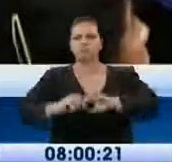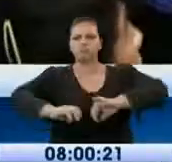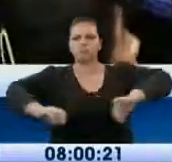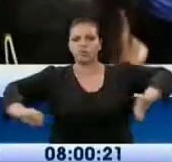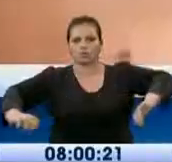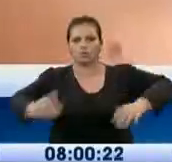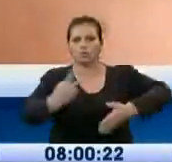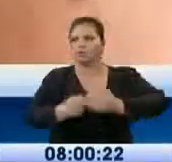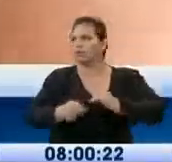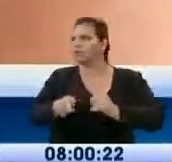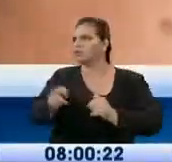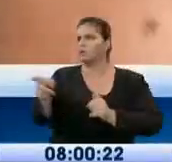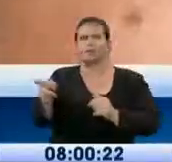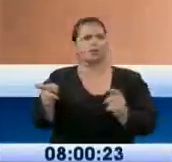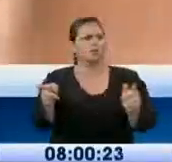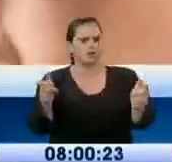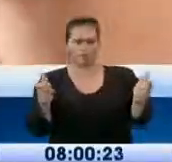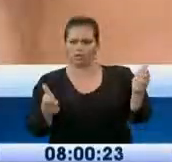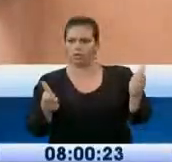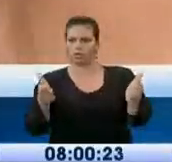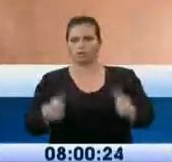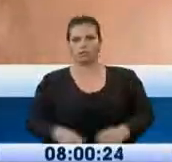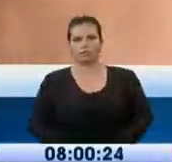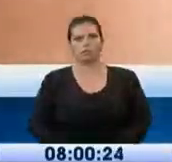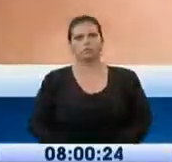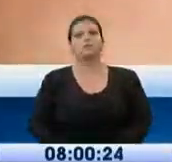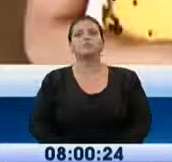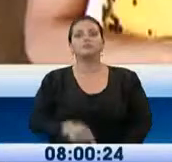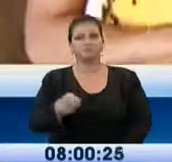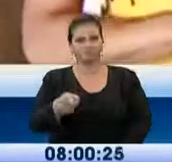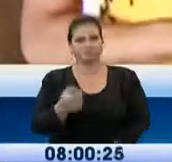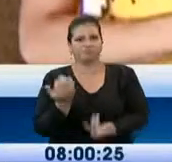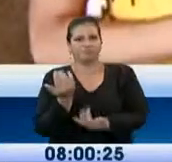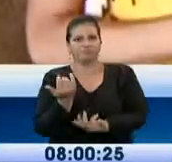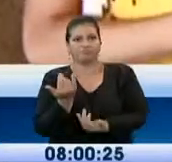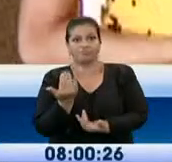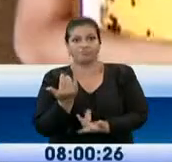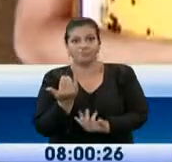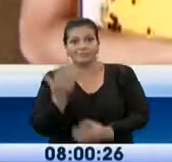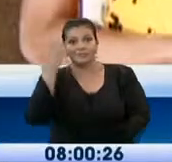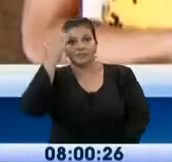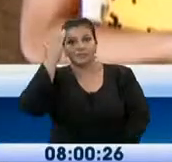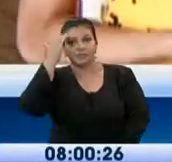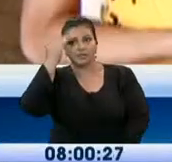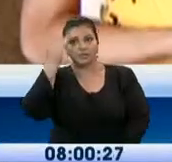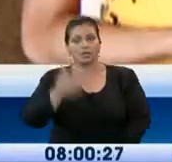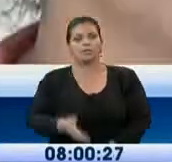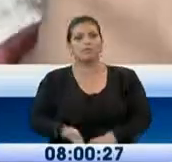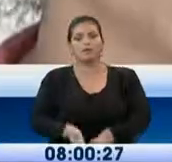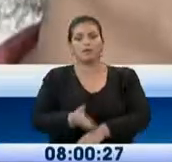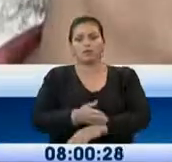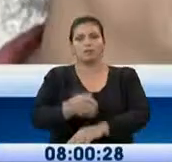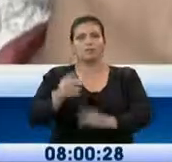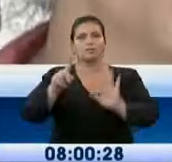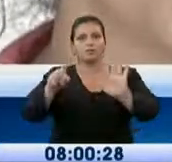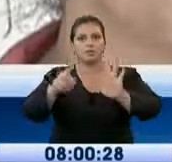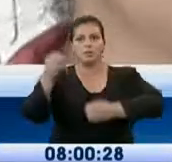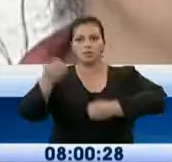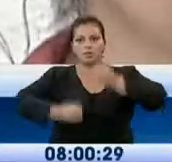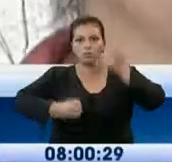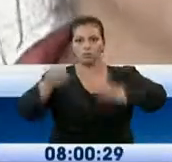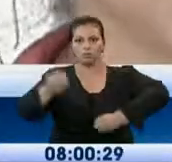semanas y para Dayan es doble ilusión, porque el 6 de octubre su pareja le ha informado que será